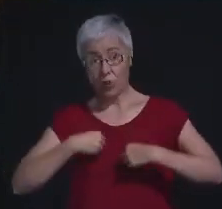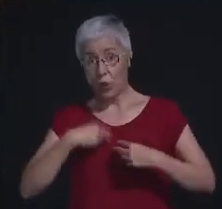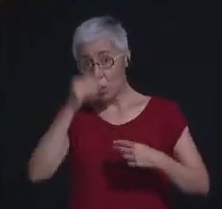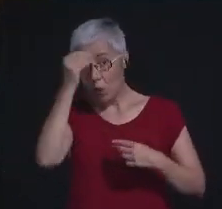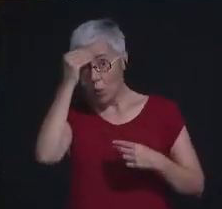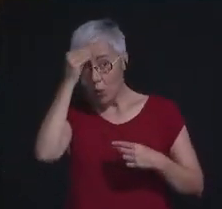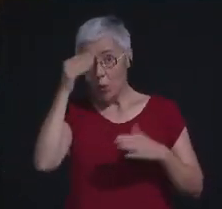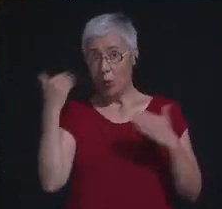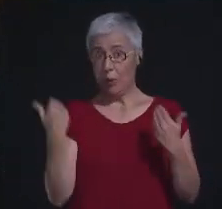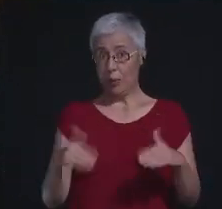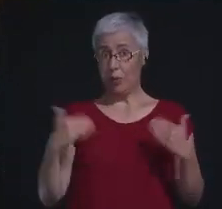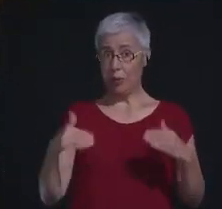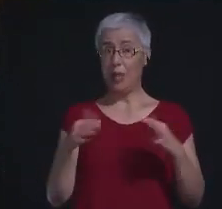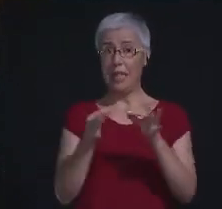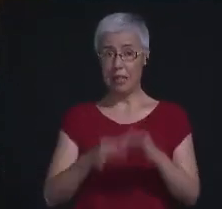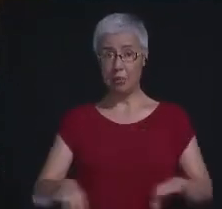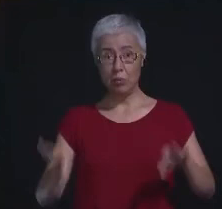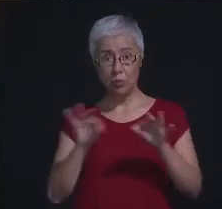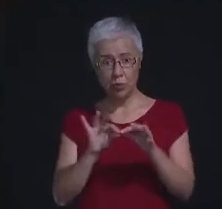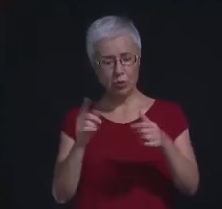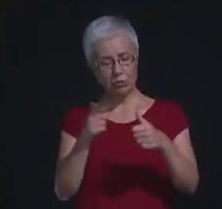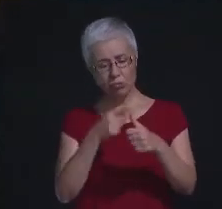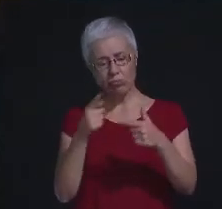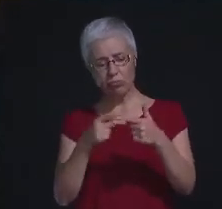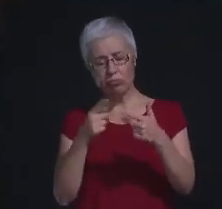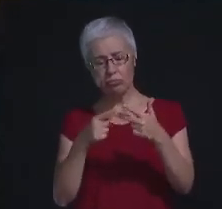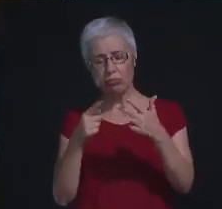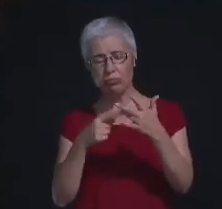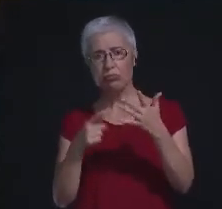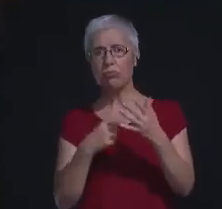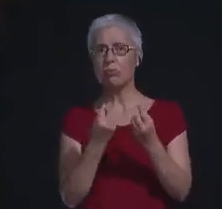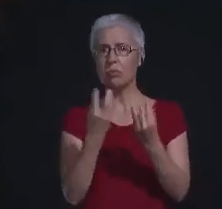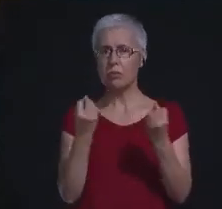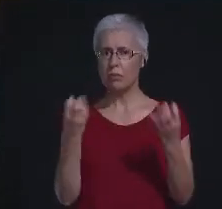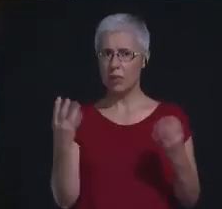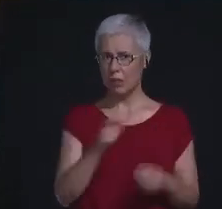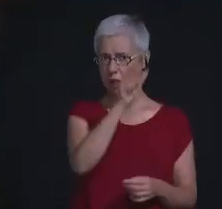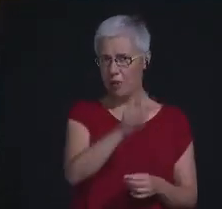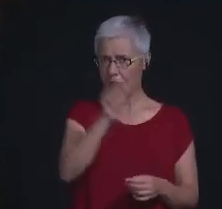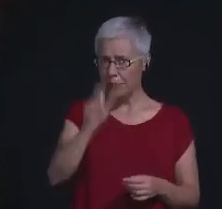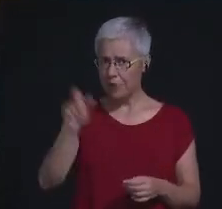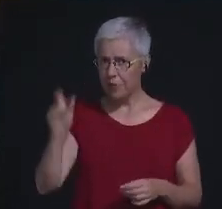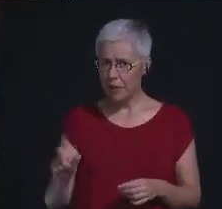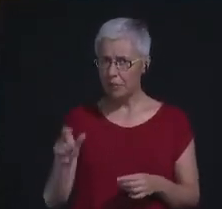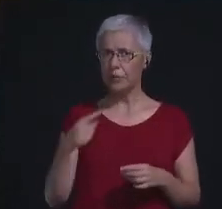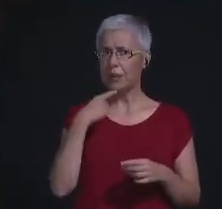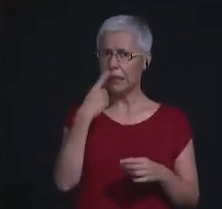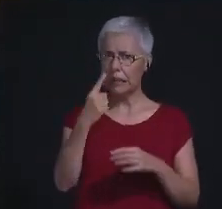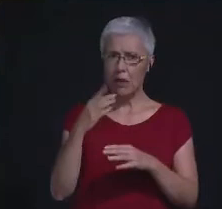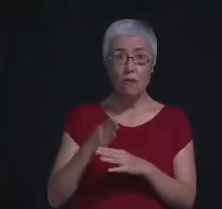Eisenstein, que nos hablará sobre este mundo que nos llega, en donde la unidad primará sobre la